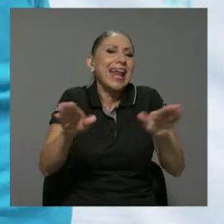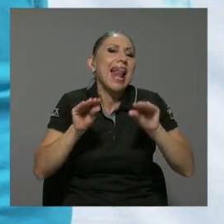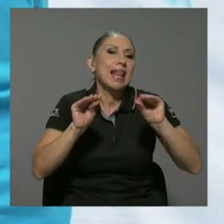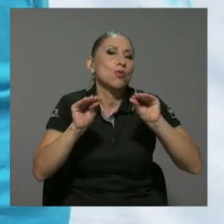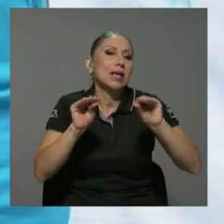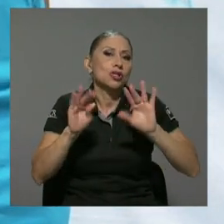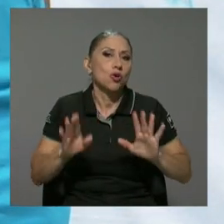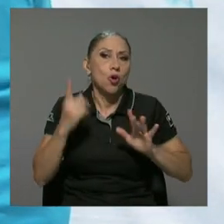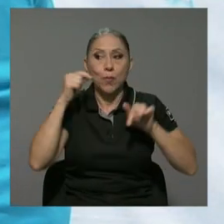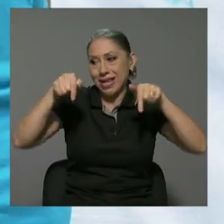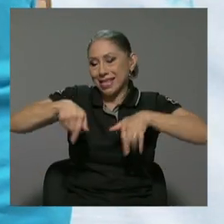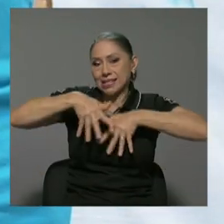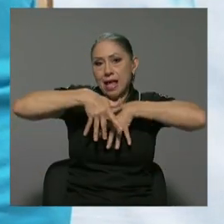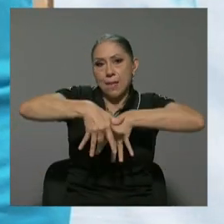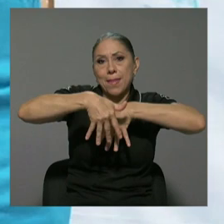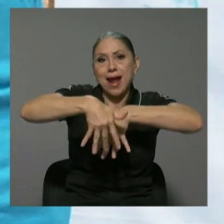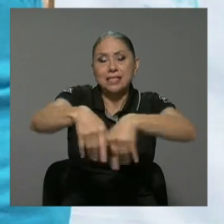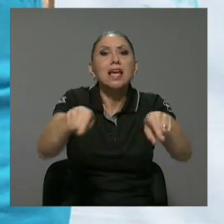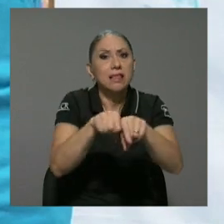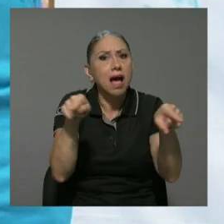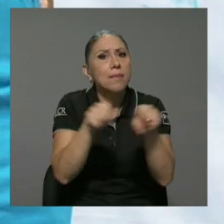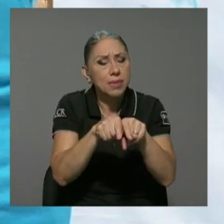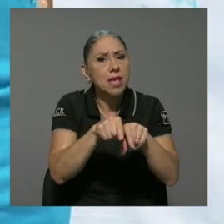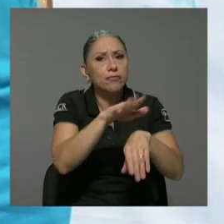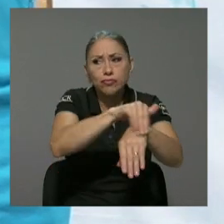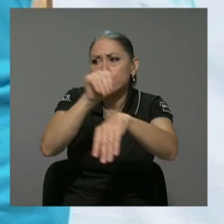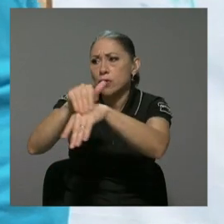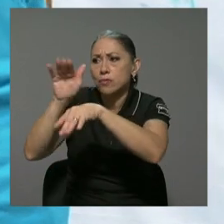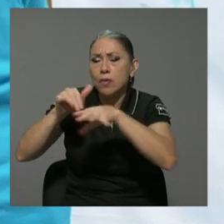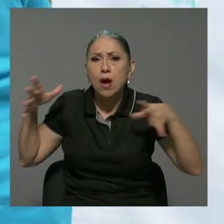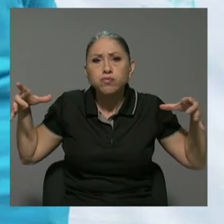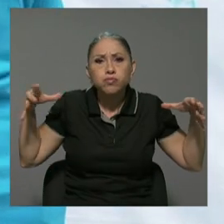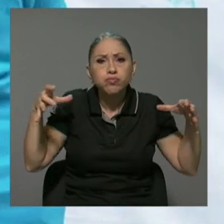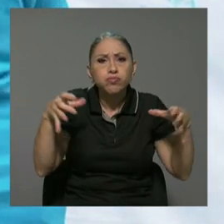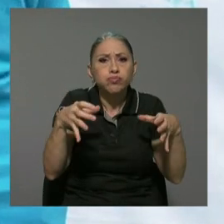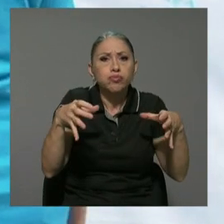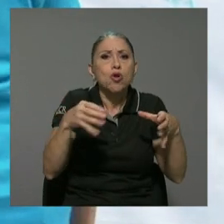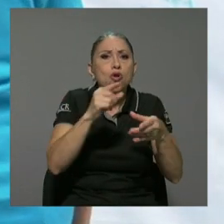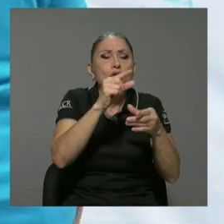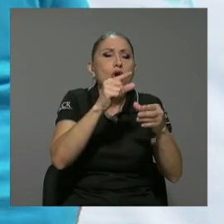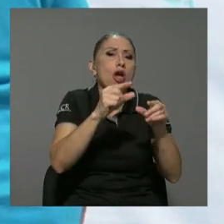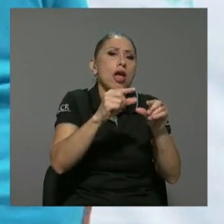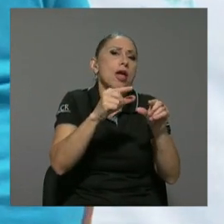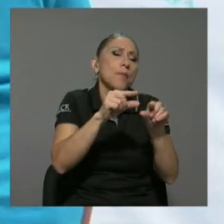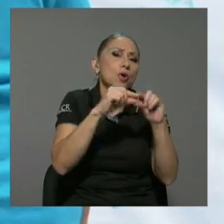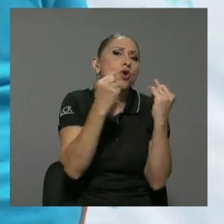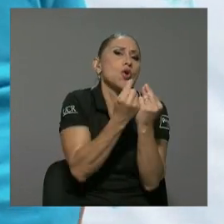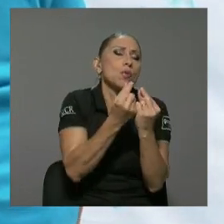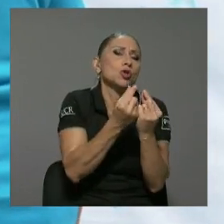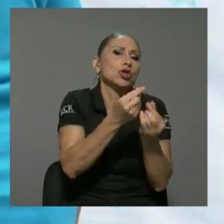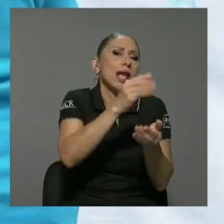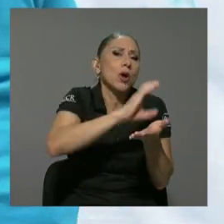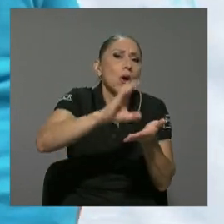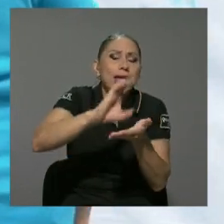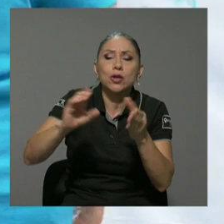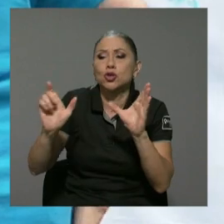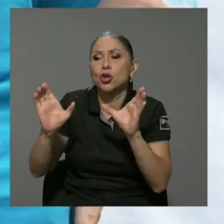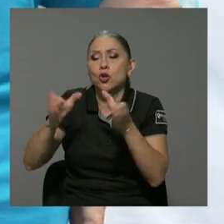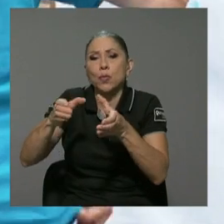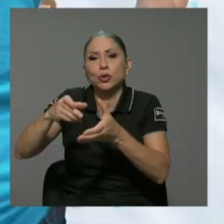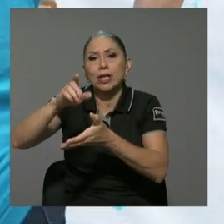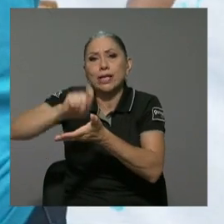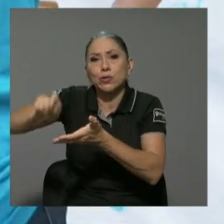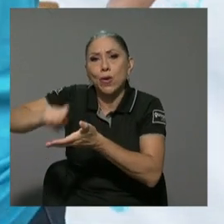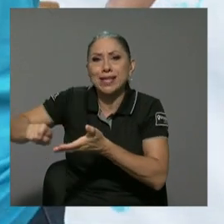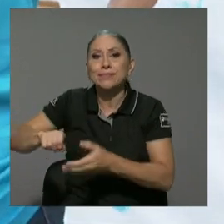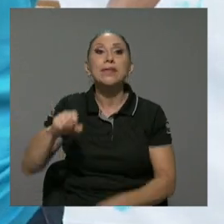también por los grupos de la educación secundaria y primaria. Claro, ese 8% nos cubre a todos,